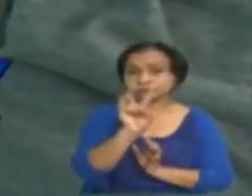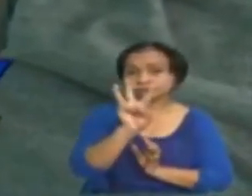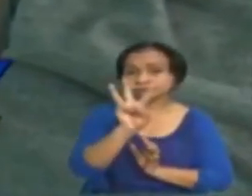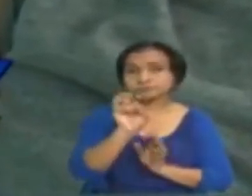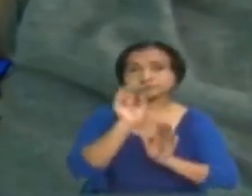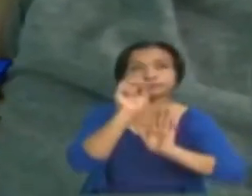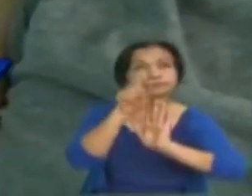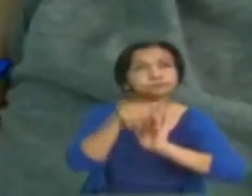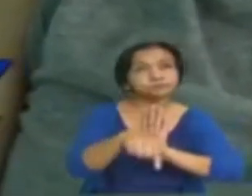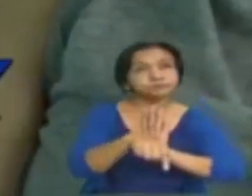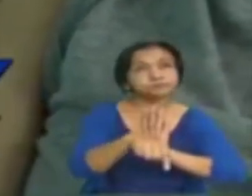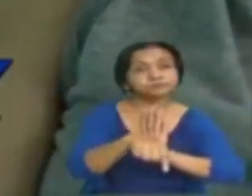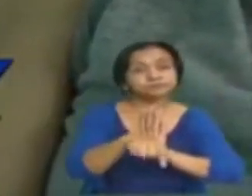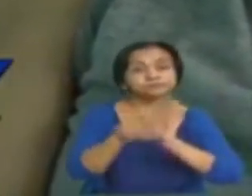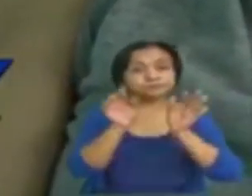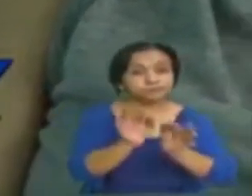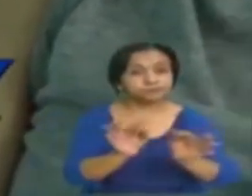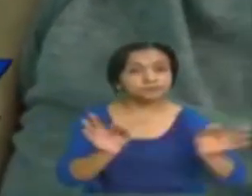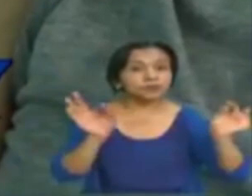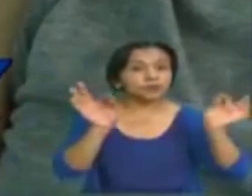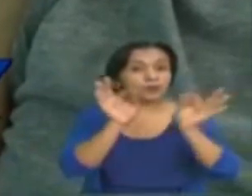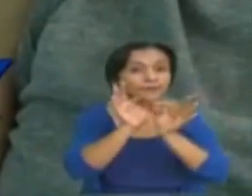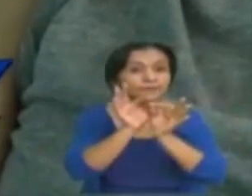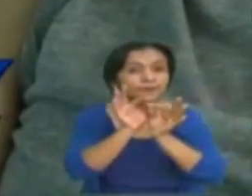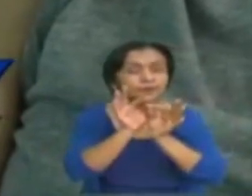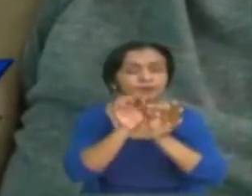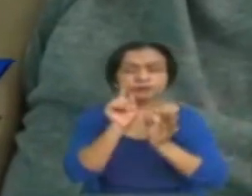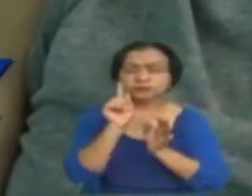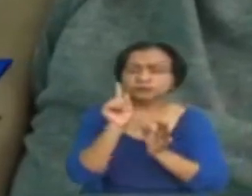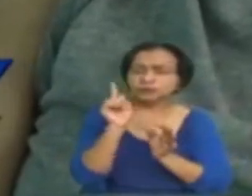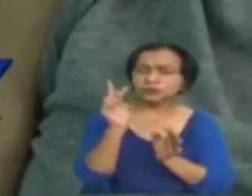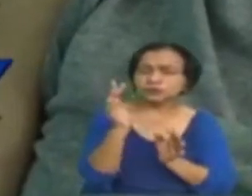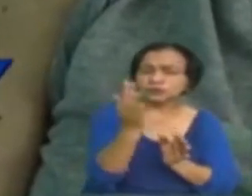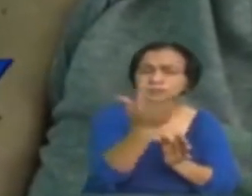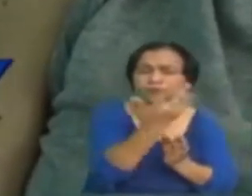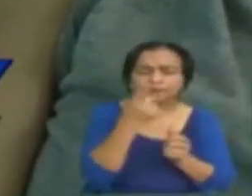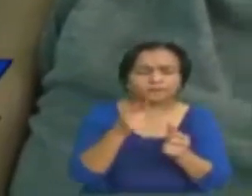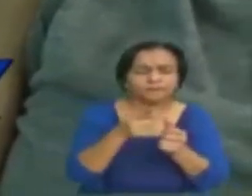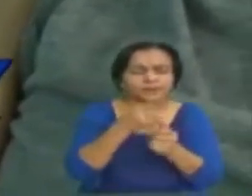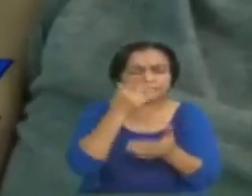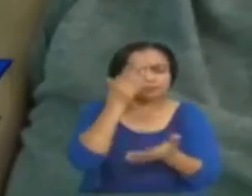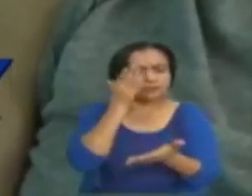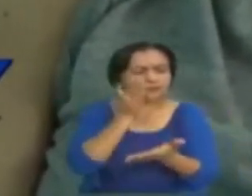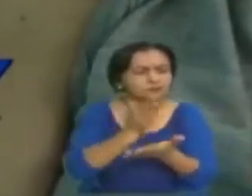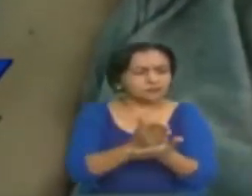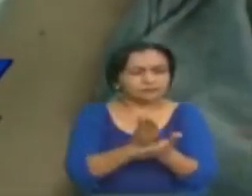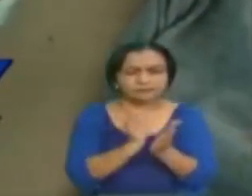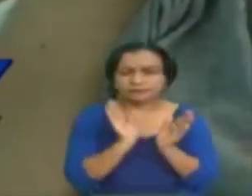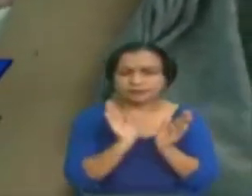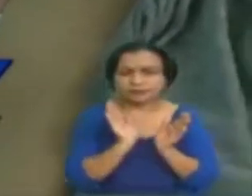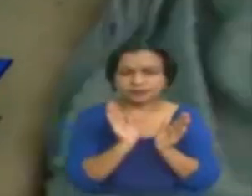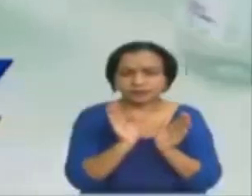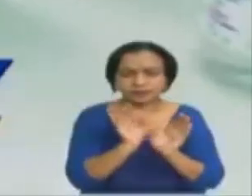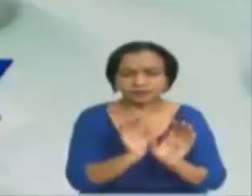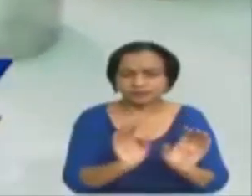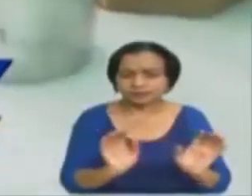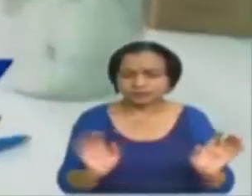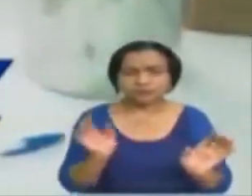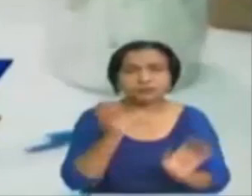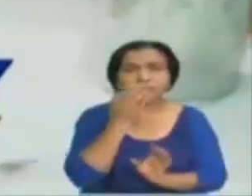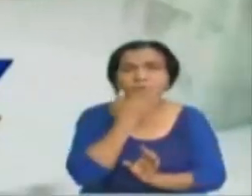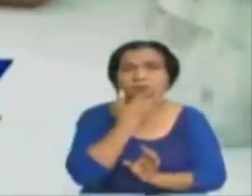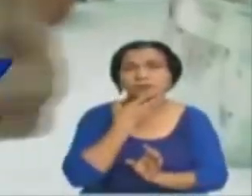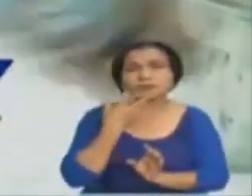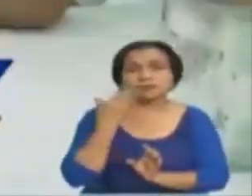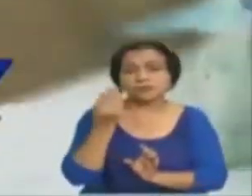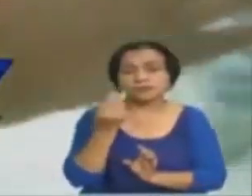de los distintos mecanismos el informe semanal sobre la situación del coronavirus y a la